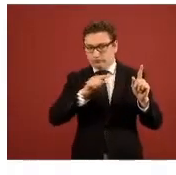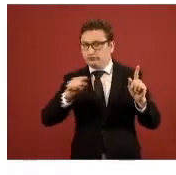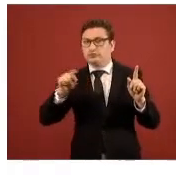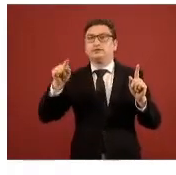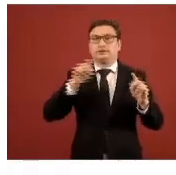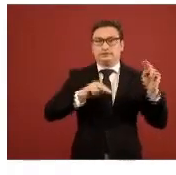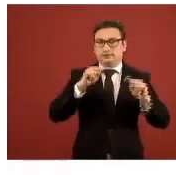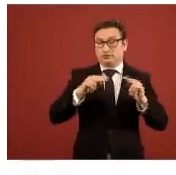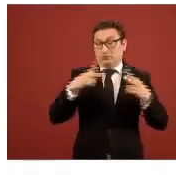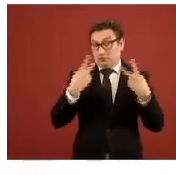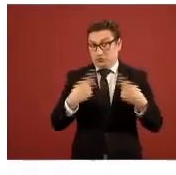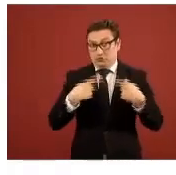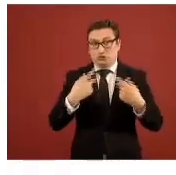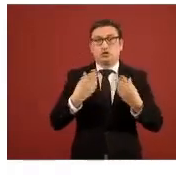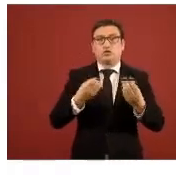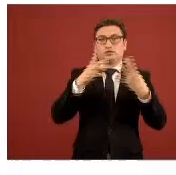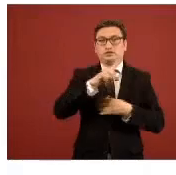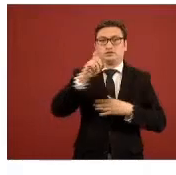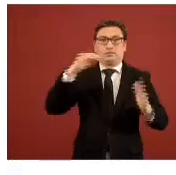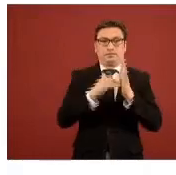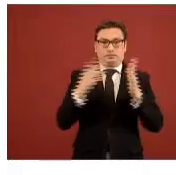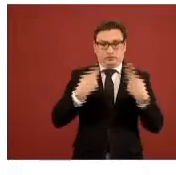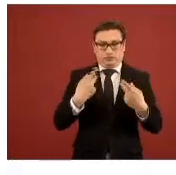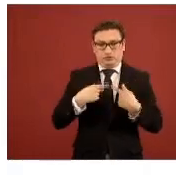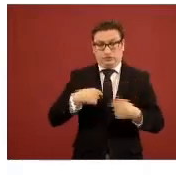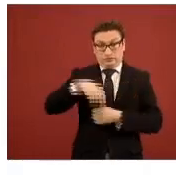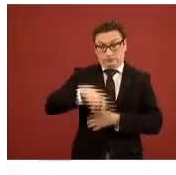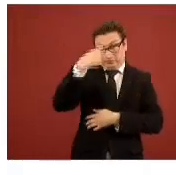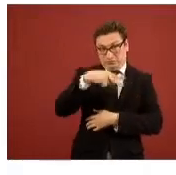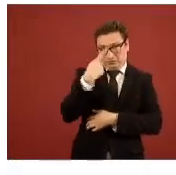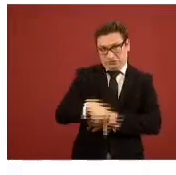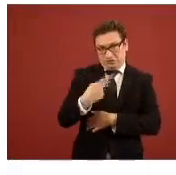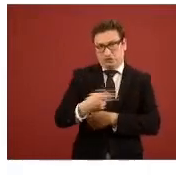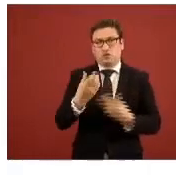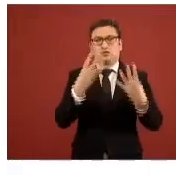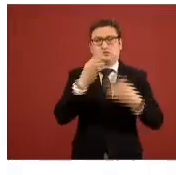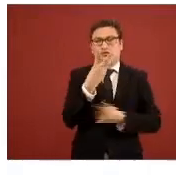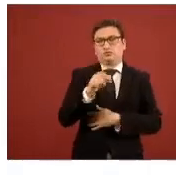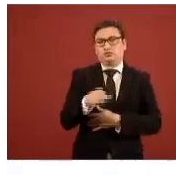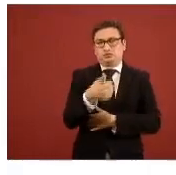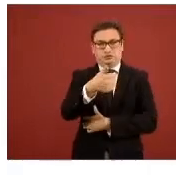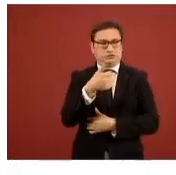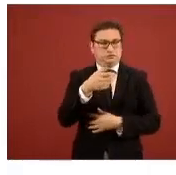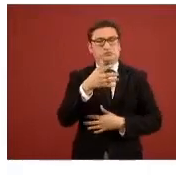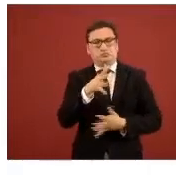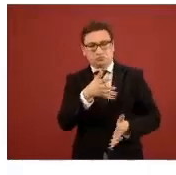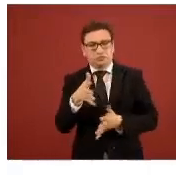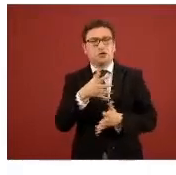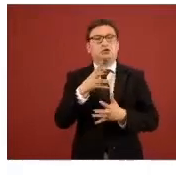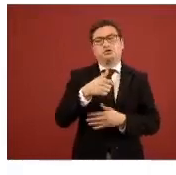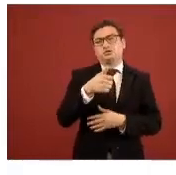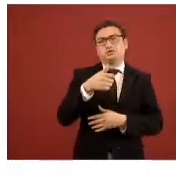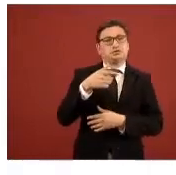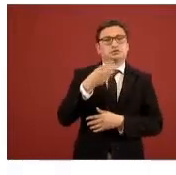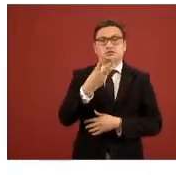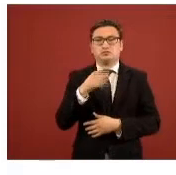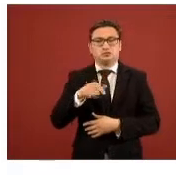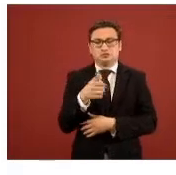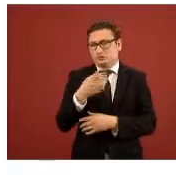por 100,000 habitantes, que para México se ha mantenido alrededor del 3.6, está en 3.64, aún con